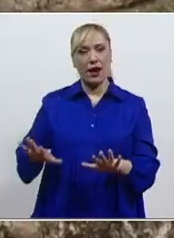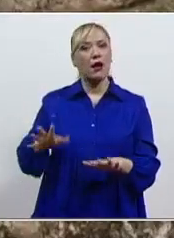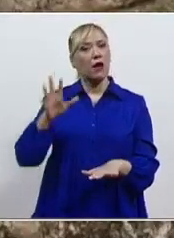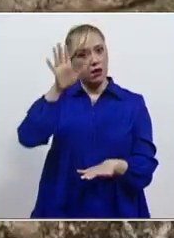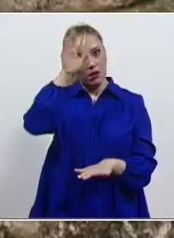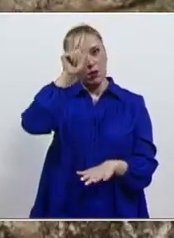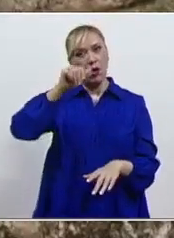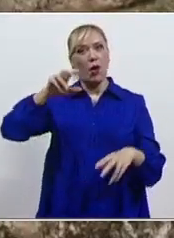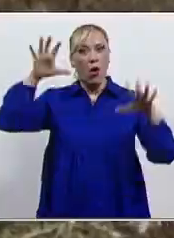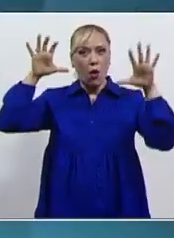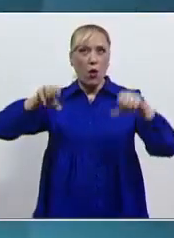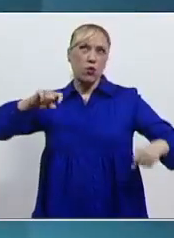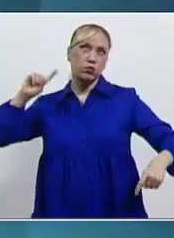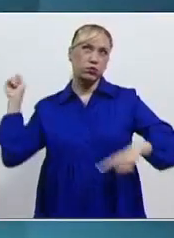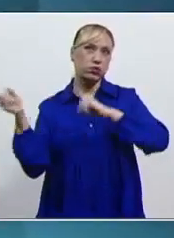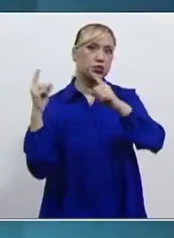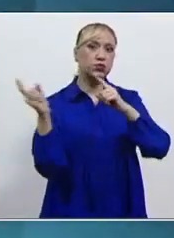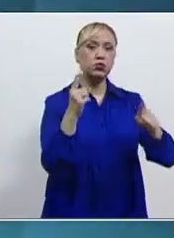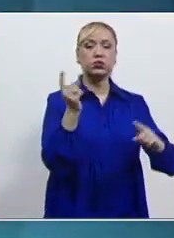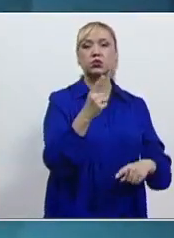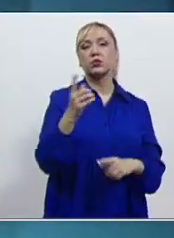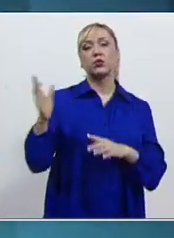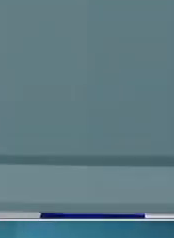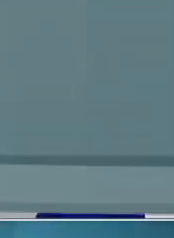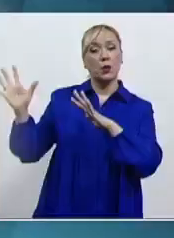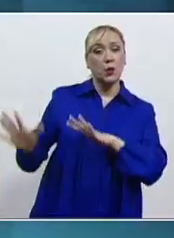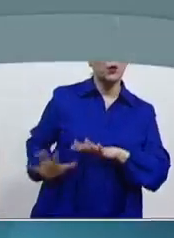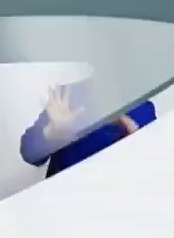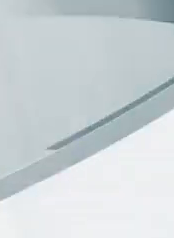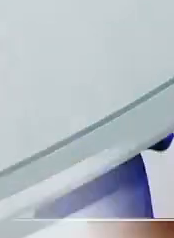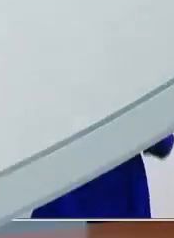huracanes Gilberto o Alex.